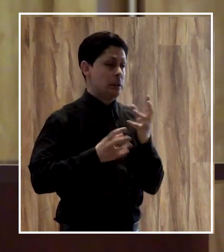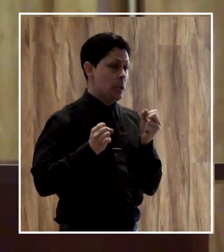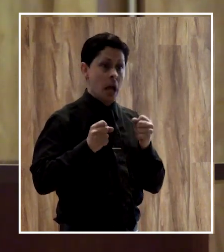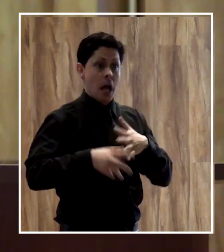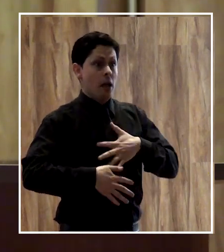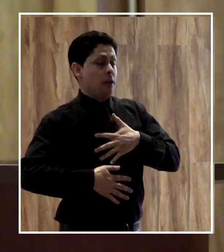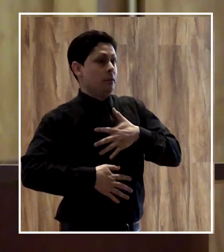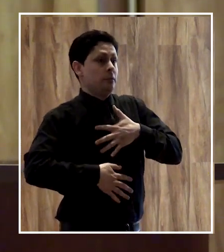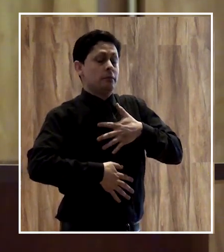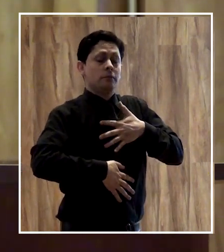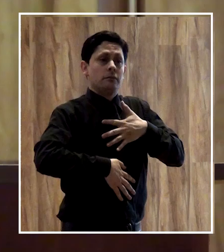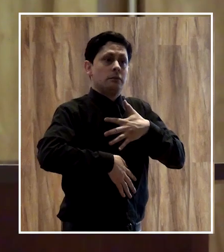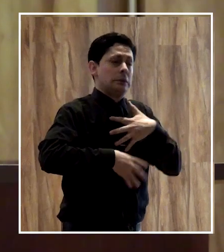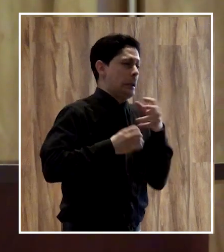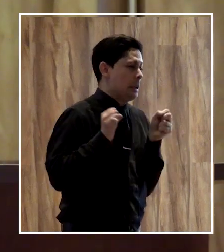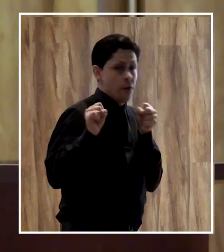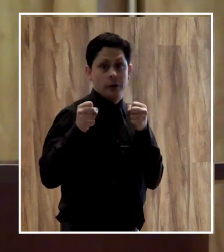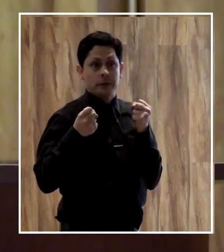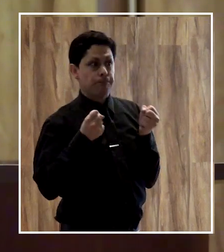convulsionado,